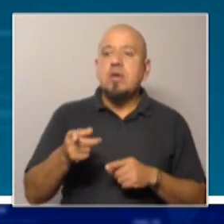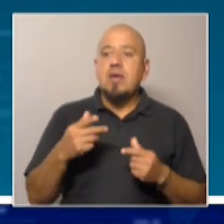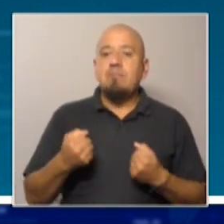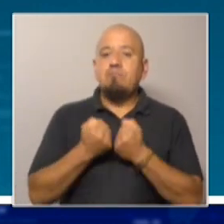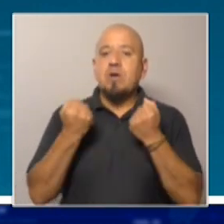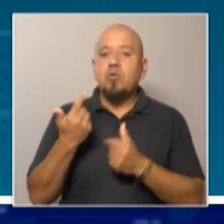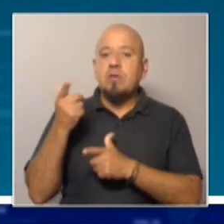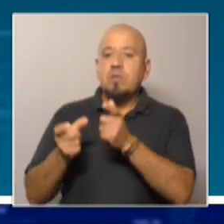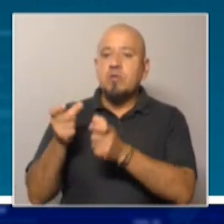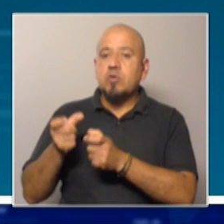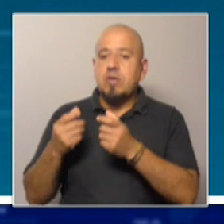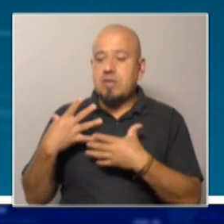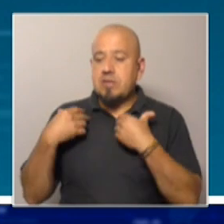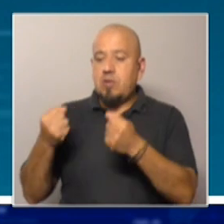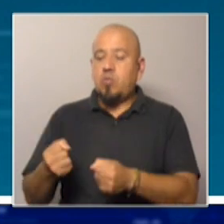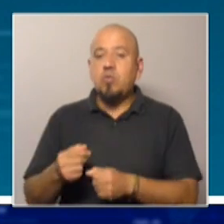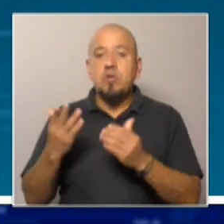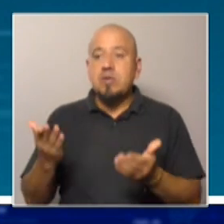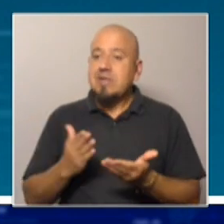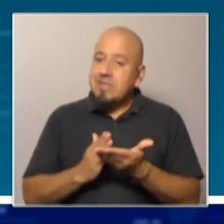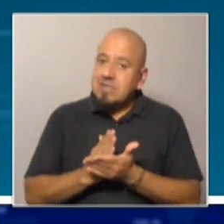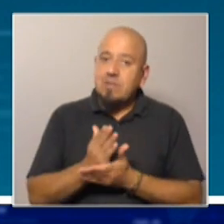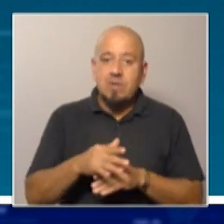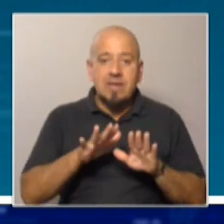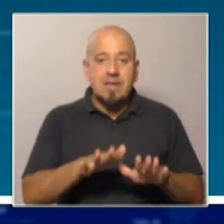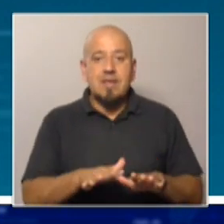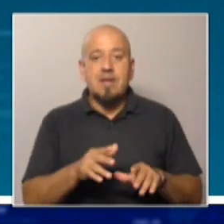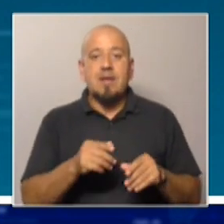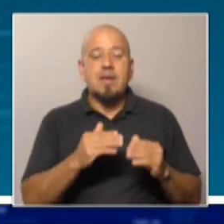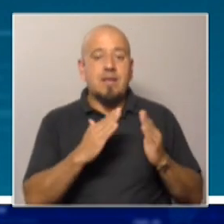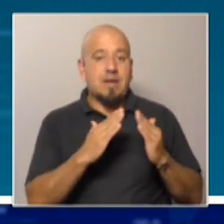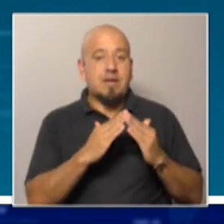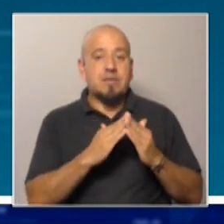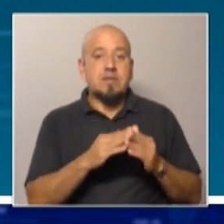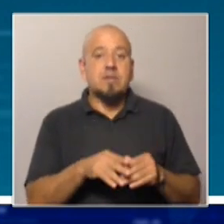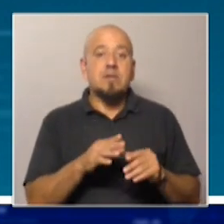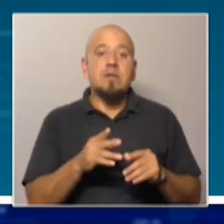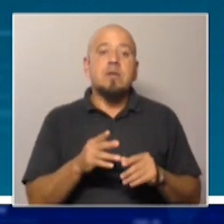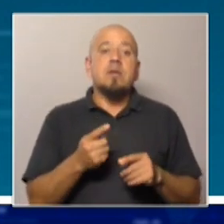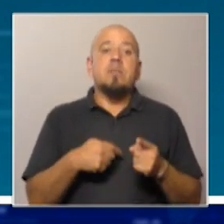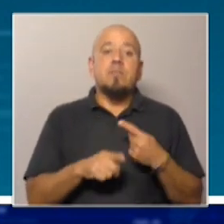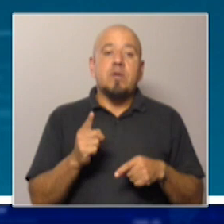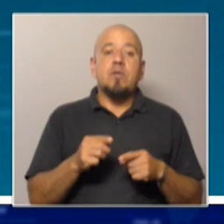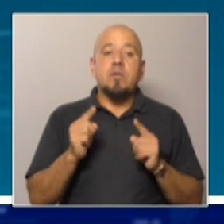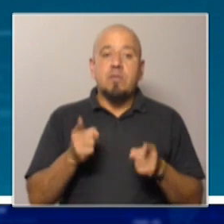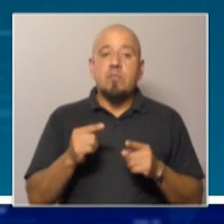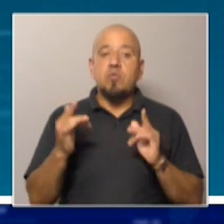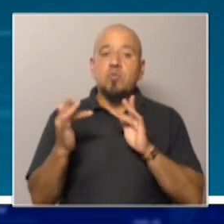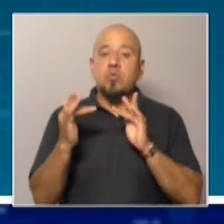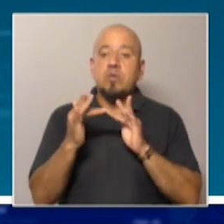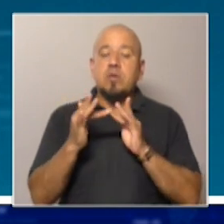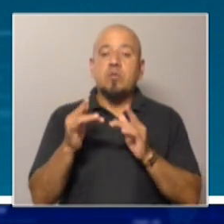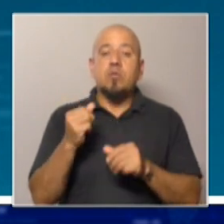de salud esté entrando continuamente en cuarentena por sus contactos sociales, por un lado, pero también por sus contactos